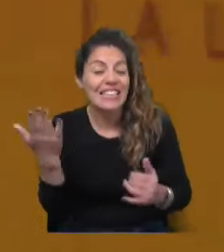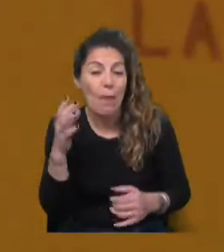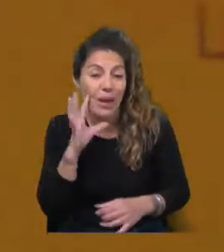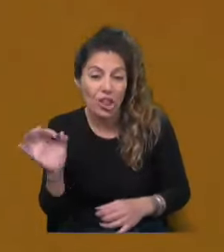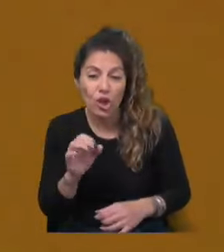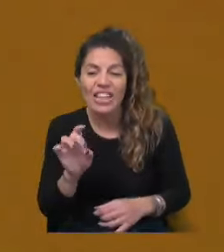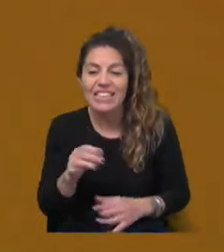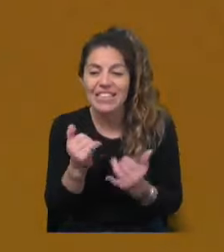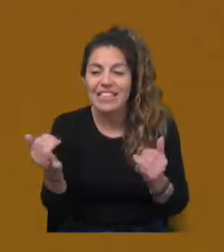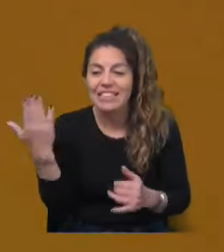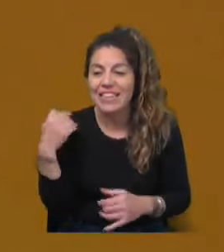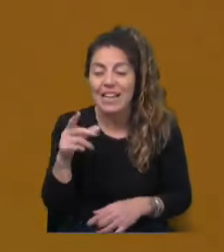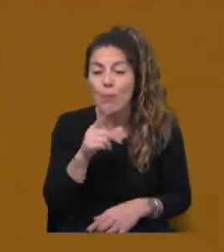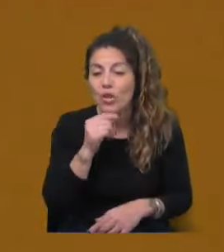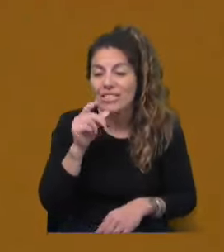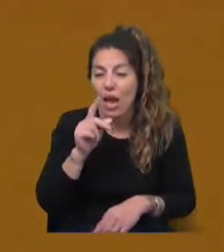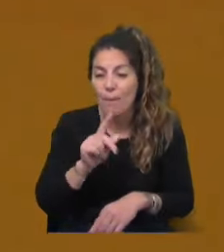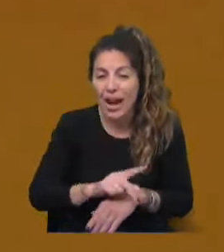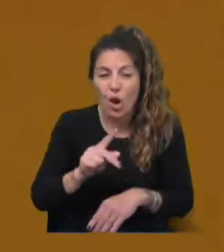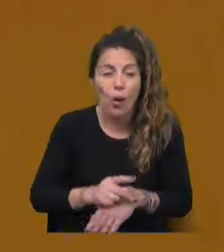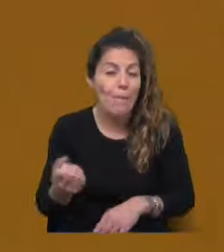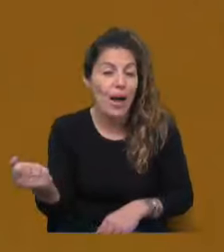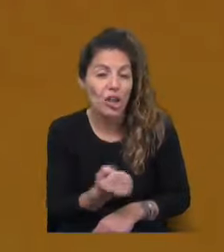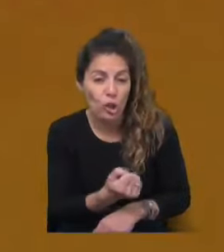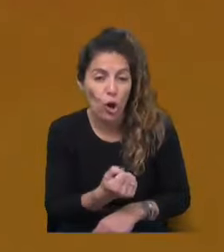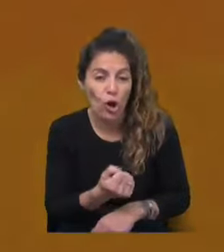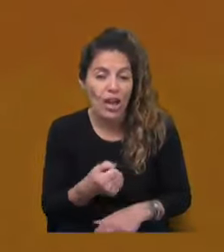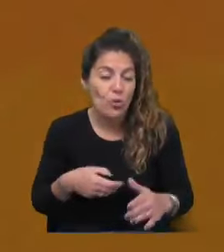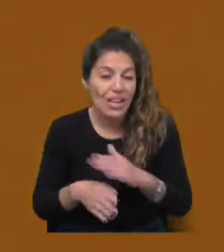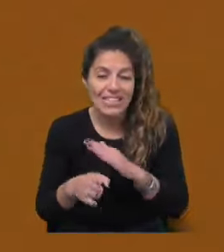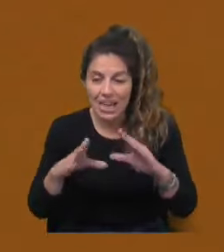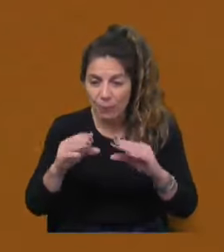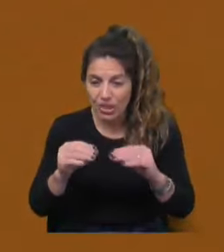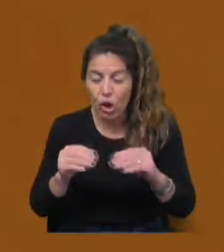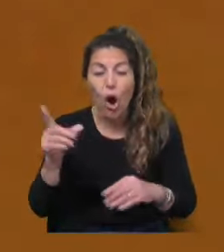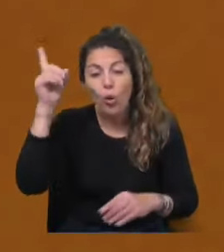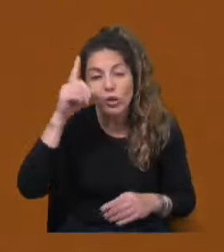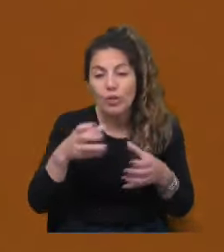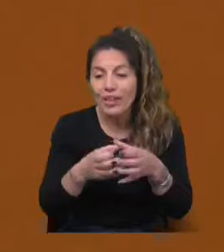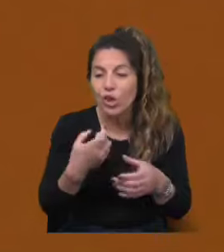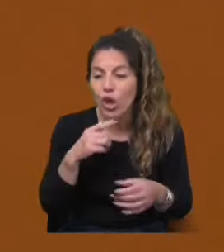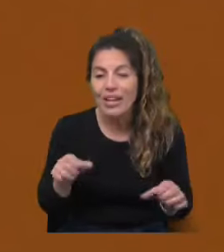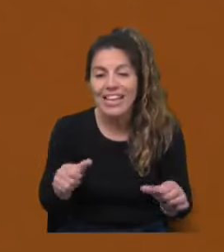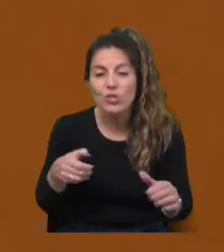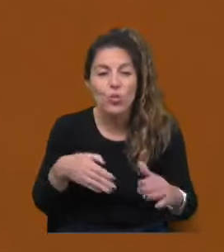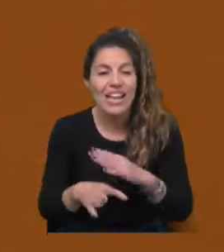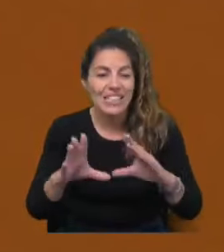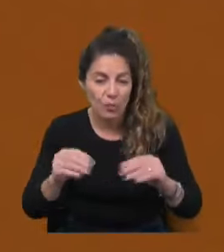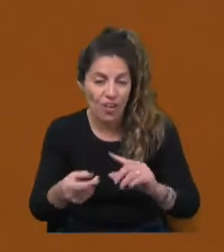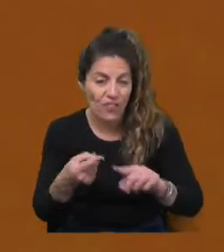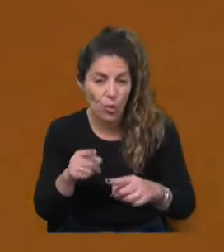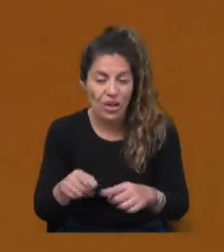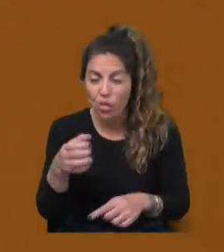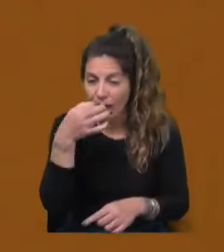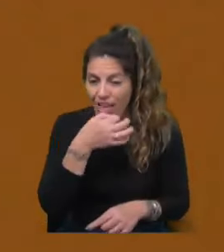15 días la policía de Paraguay mató en un allanamiento a un diputado del Partido Colorado porque le hizo un allanamiento porque estaba vinculado al